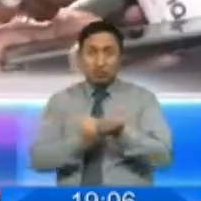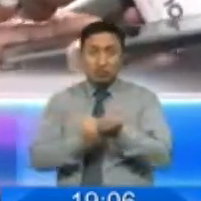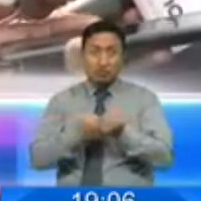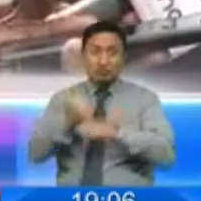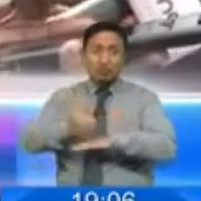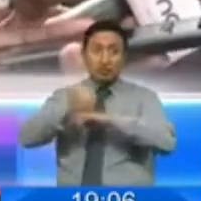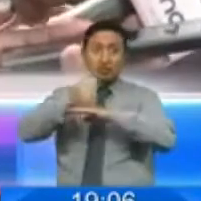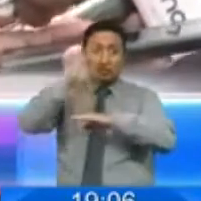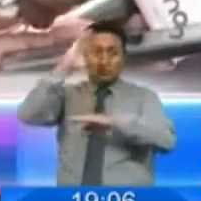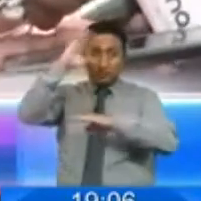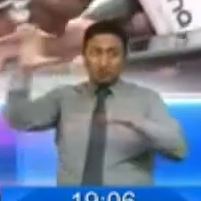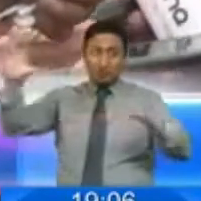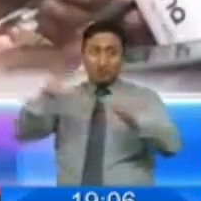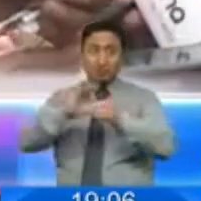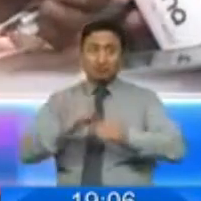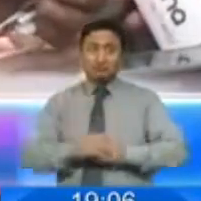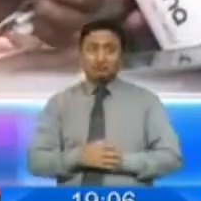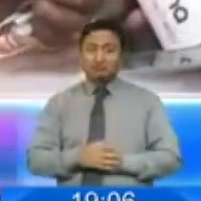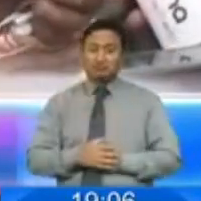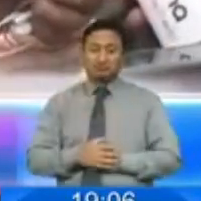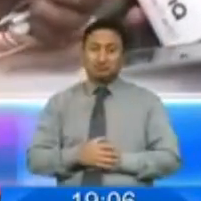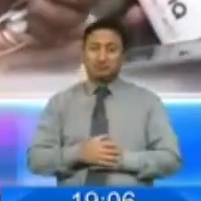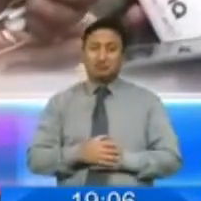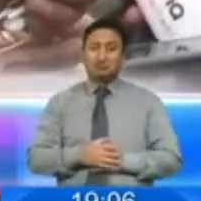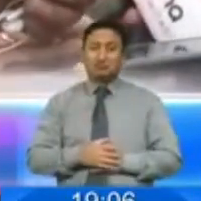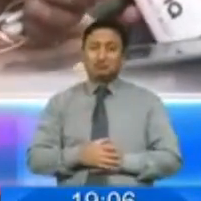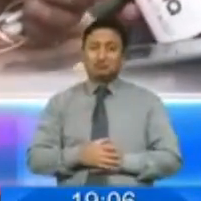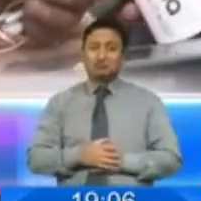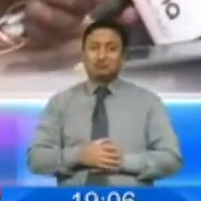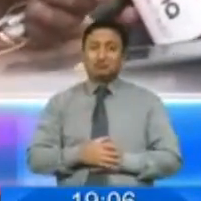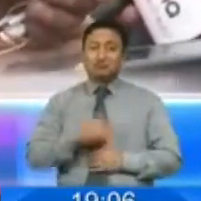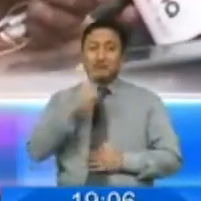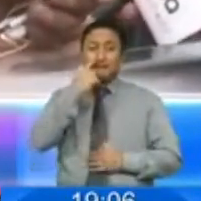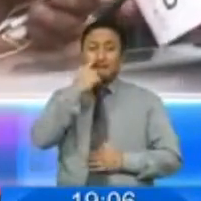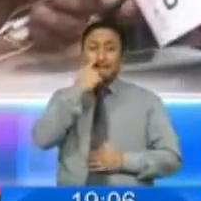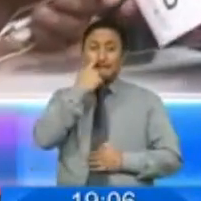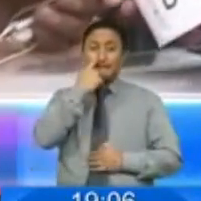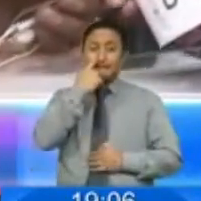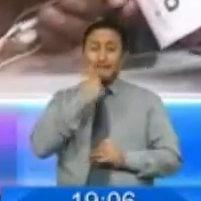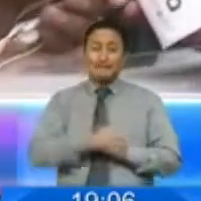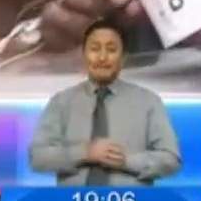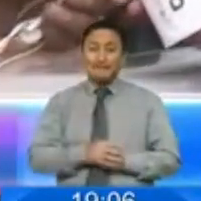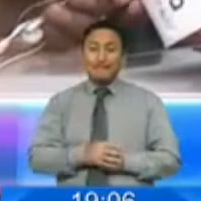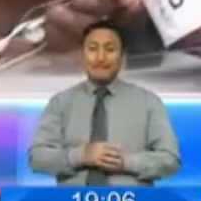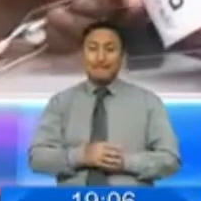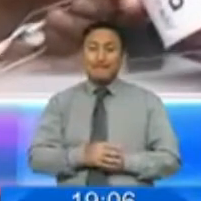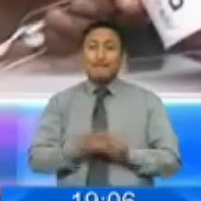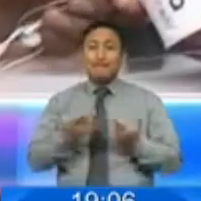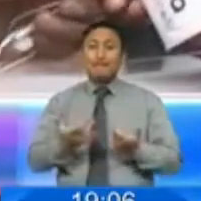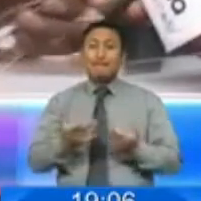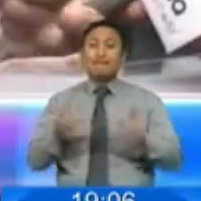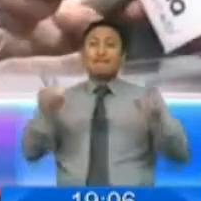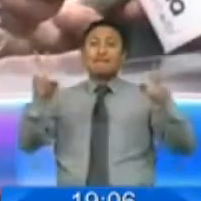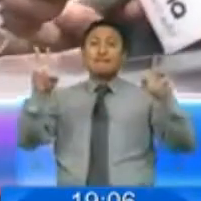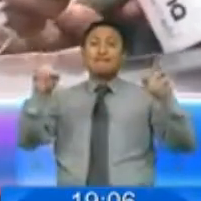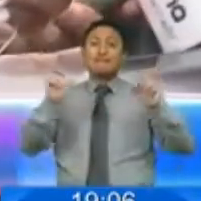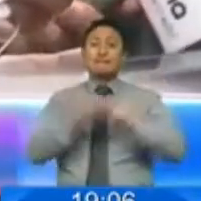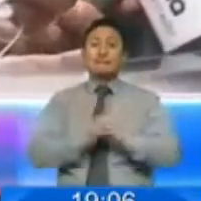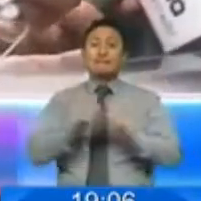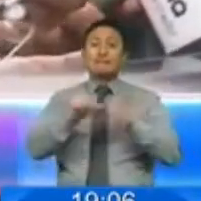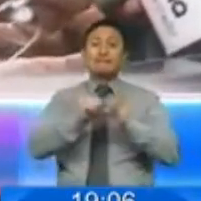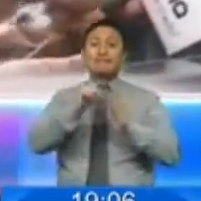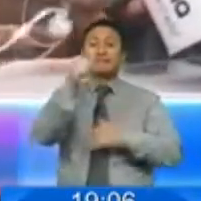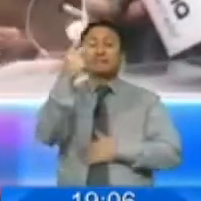autoridades policiales dentro del marco de respeto a la Declaración Universal de Derechos Humanos. En este sentido, entre paréntesis citan el artículo 2 de